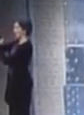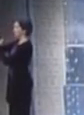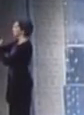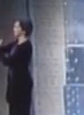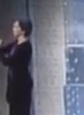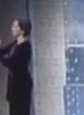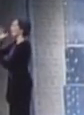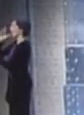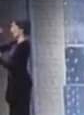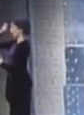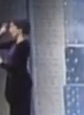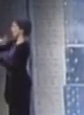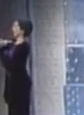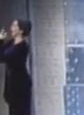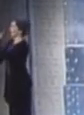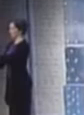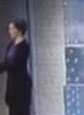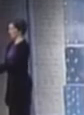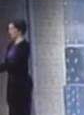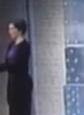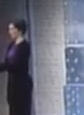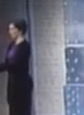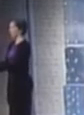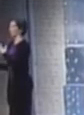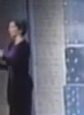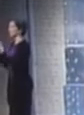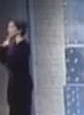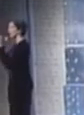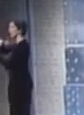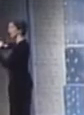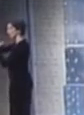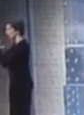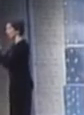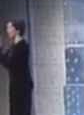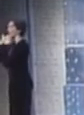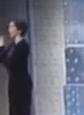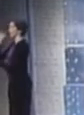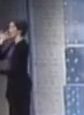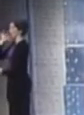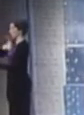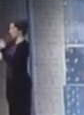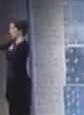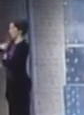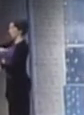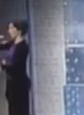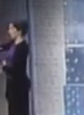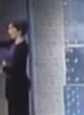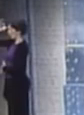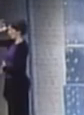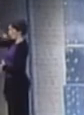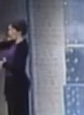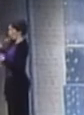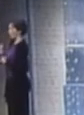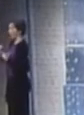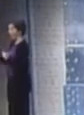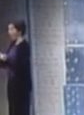aprendiendo y si me baso en la tecnología y si me baso en el conocimiento que puedo estar teniendo en la mano,